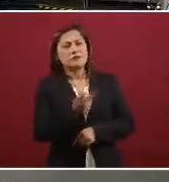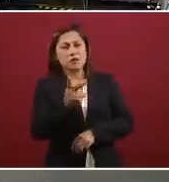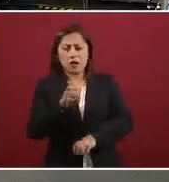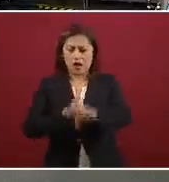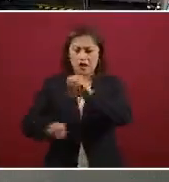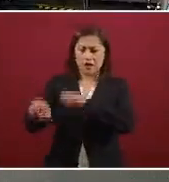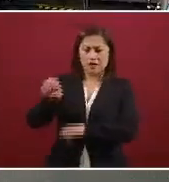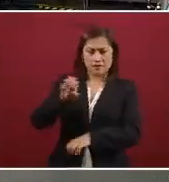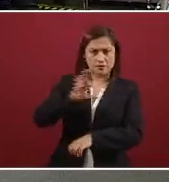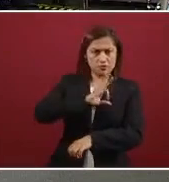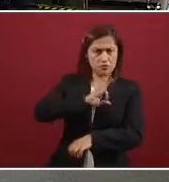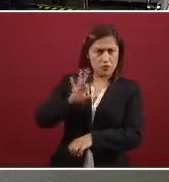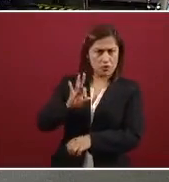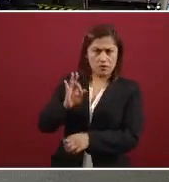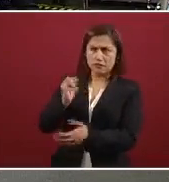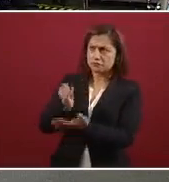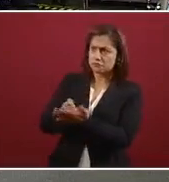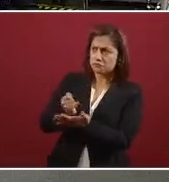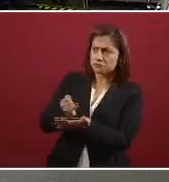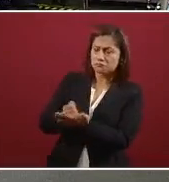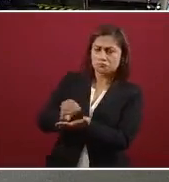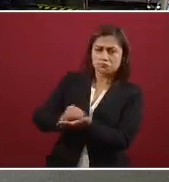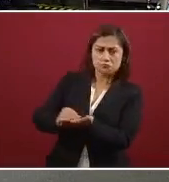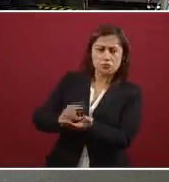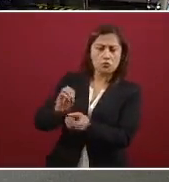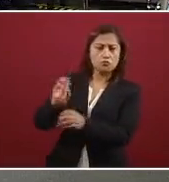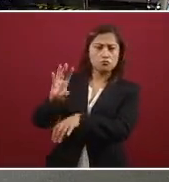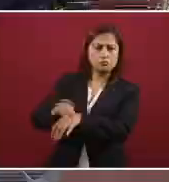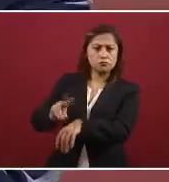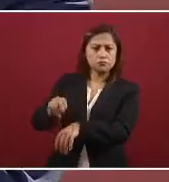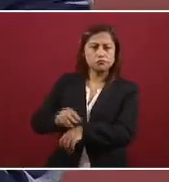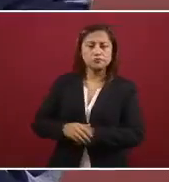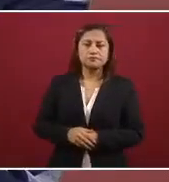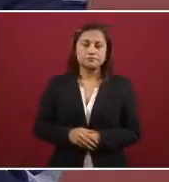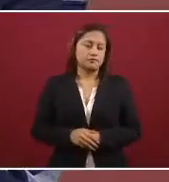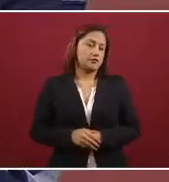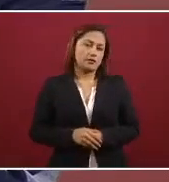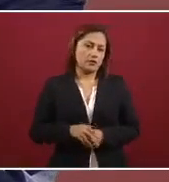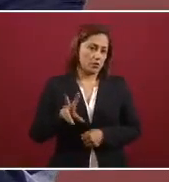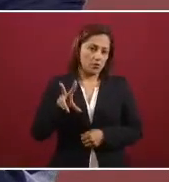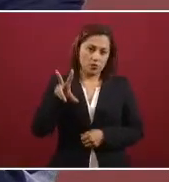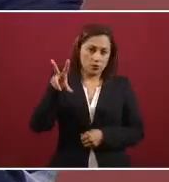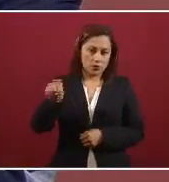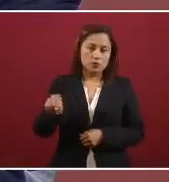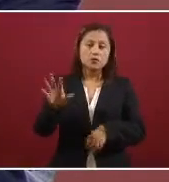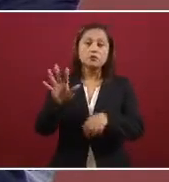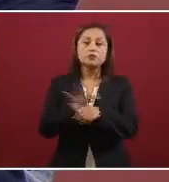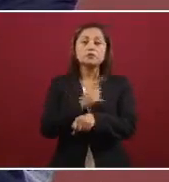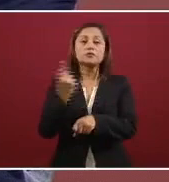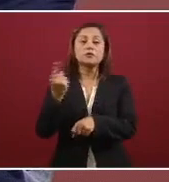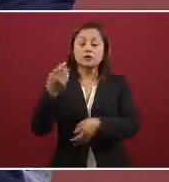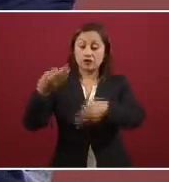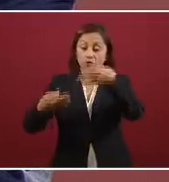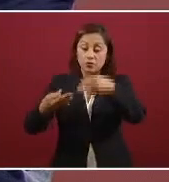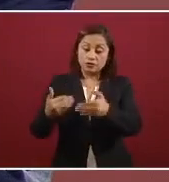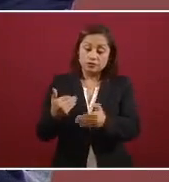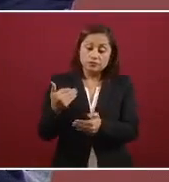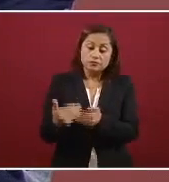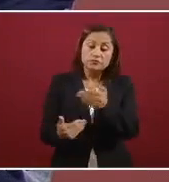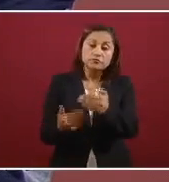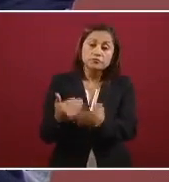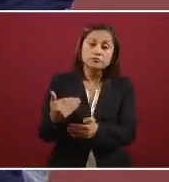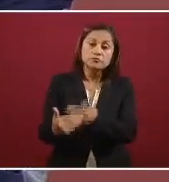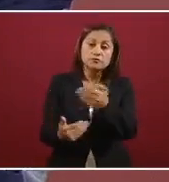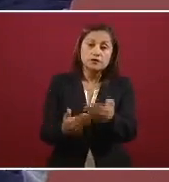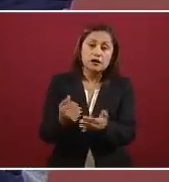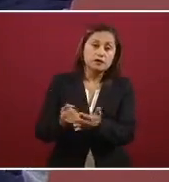entonces? No, porque no termina el juicio, no se sabe en qué va a